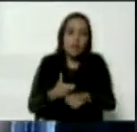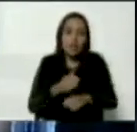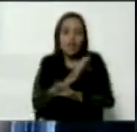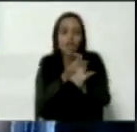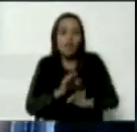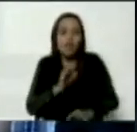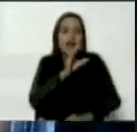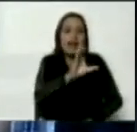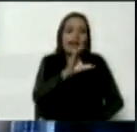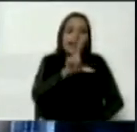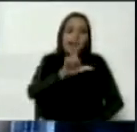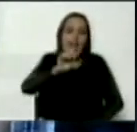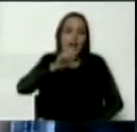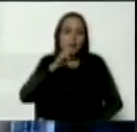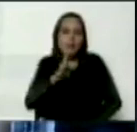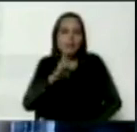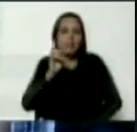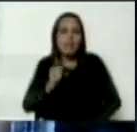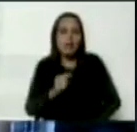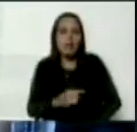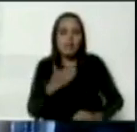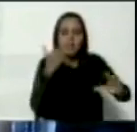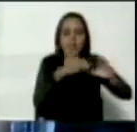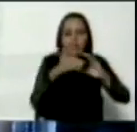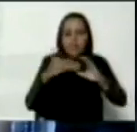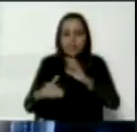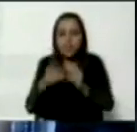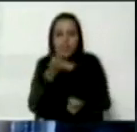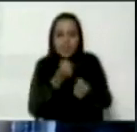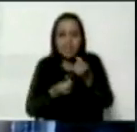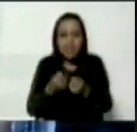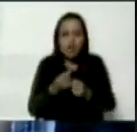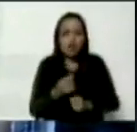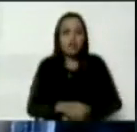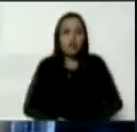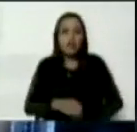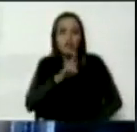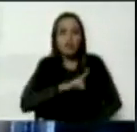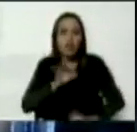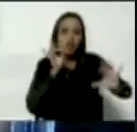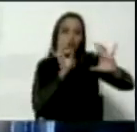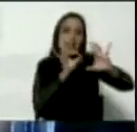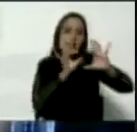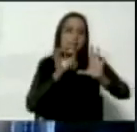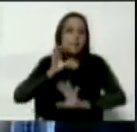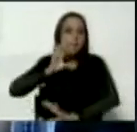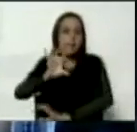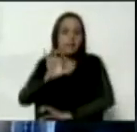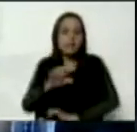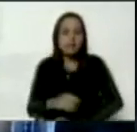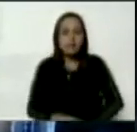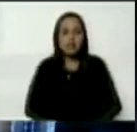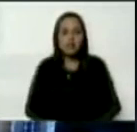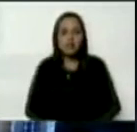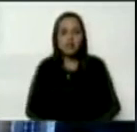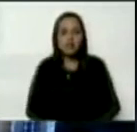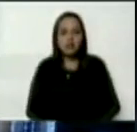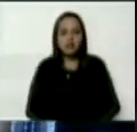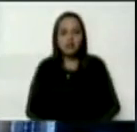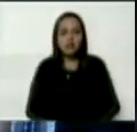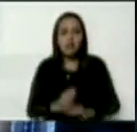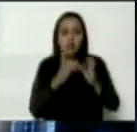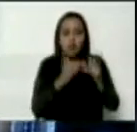CLAP y transferencias de dinero regulares a través del carnet de la patria,